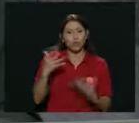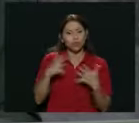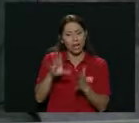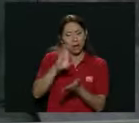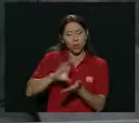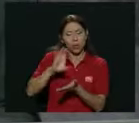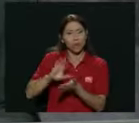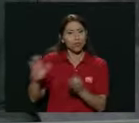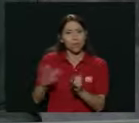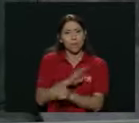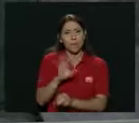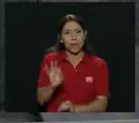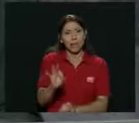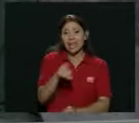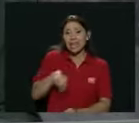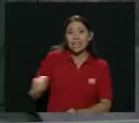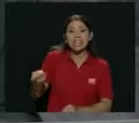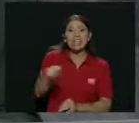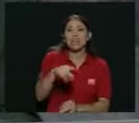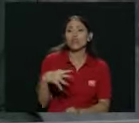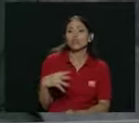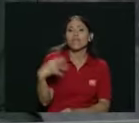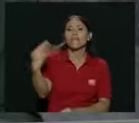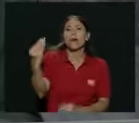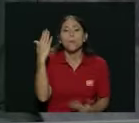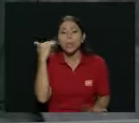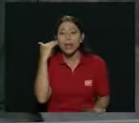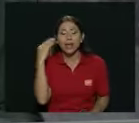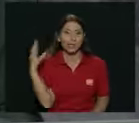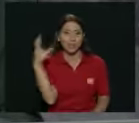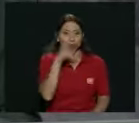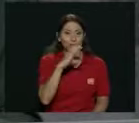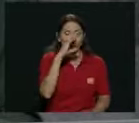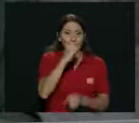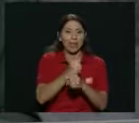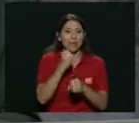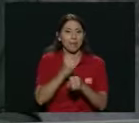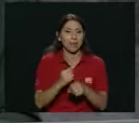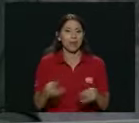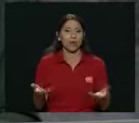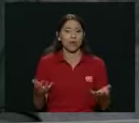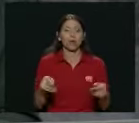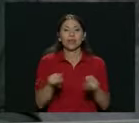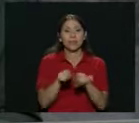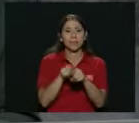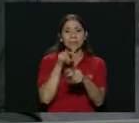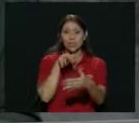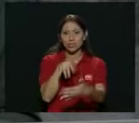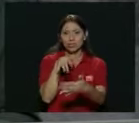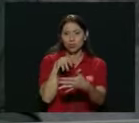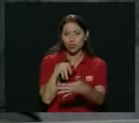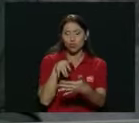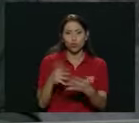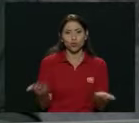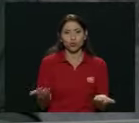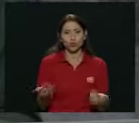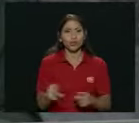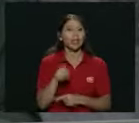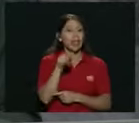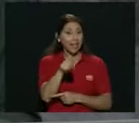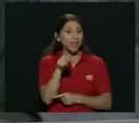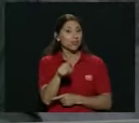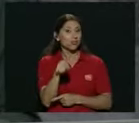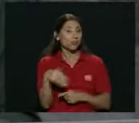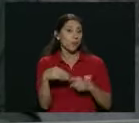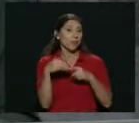también, ¿por qué emigran? Bueno, por búsqueda de empleo y estudios, que es, digamos, de los dos principales argumentos por